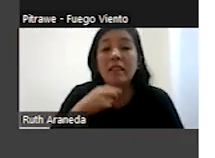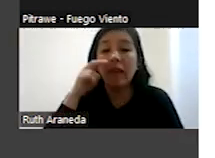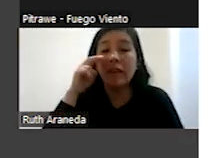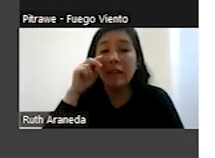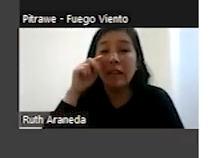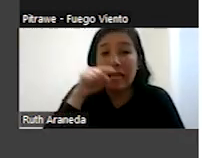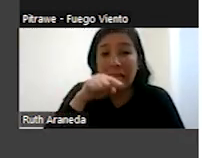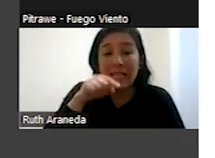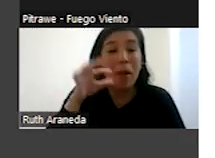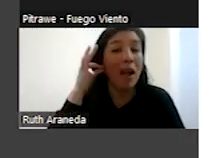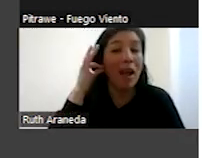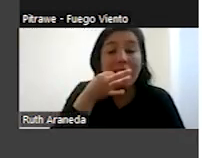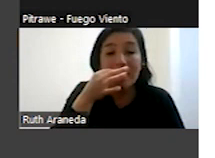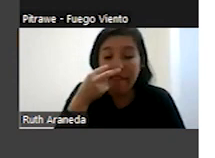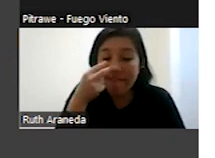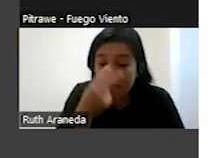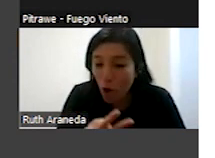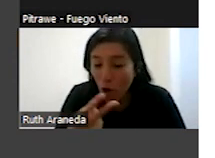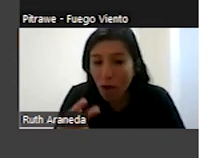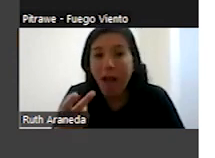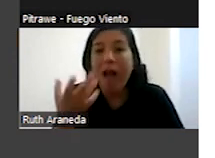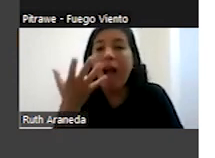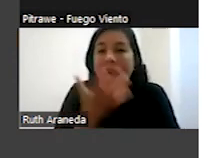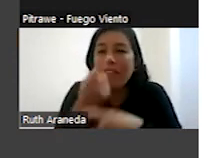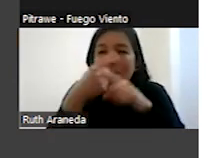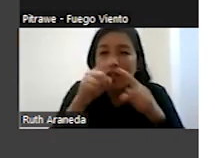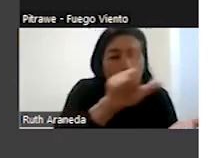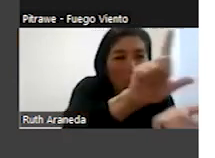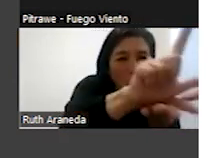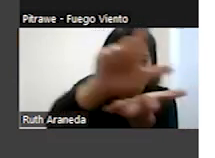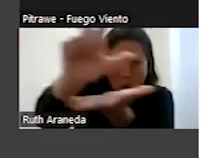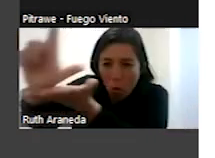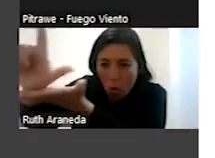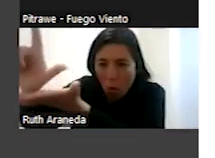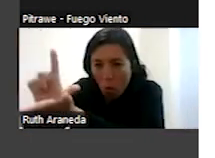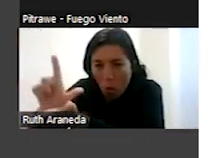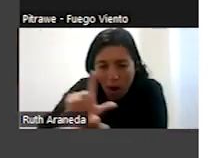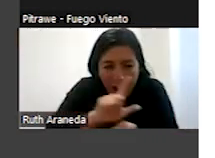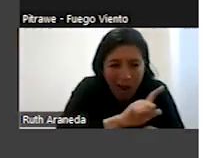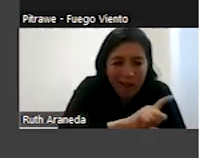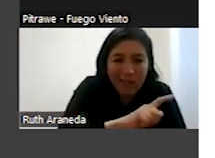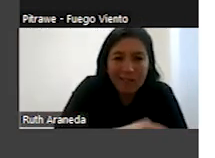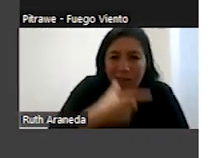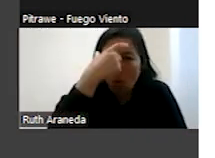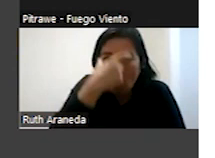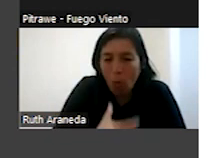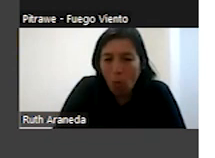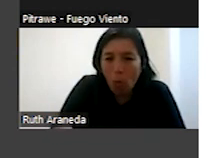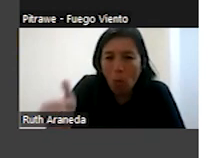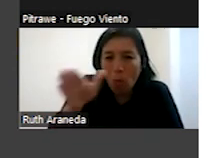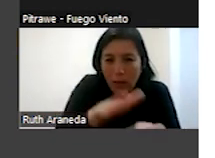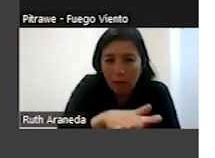lo que pudimos ver es que hay distintas áreas de inhumación, que probablemente esta